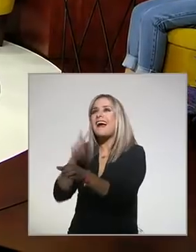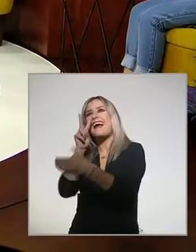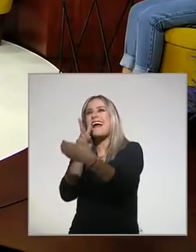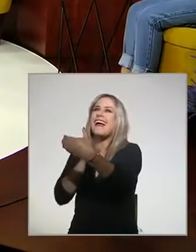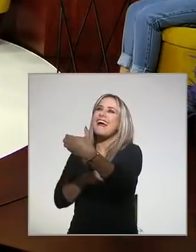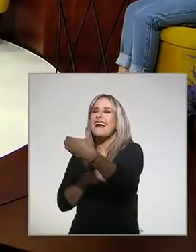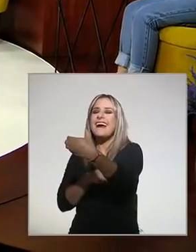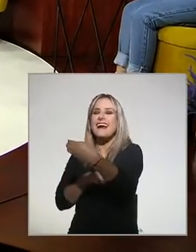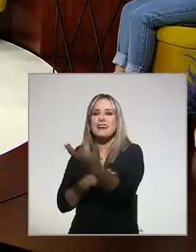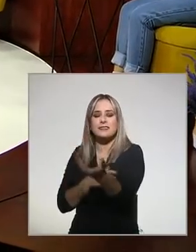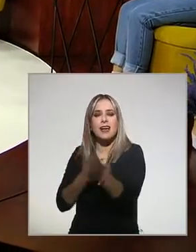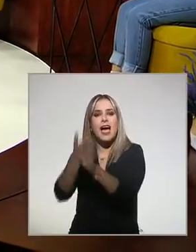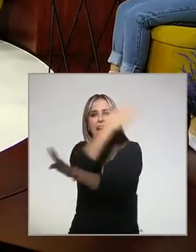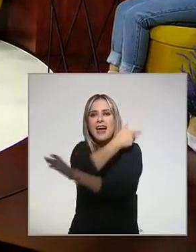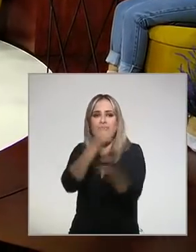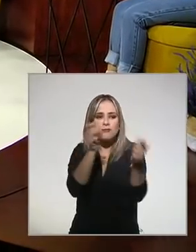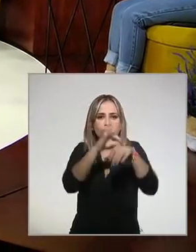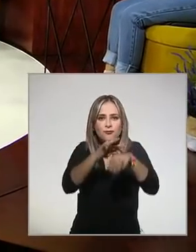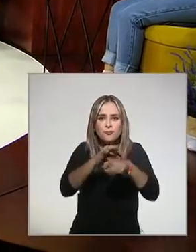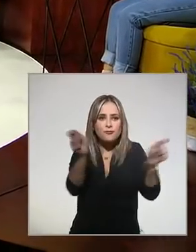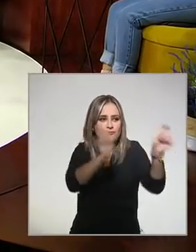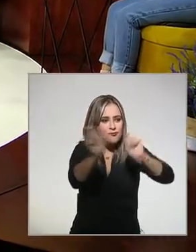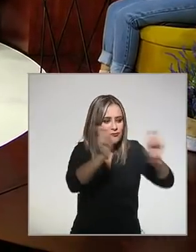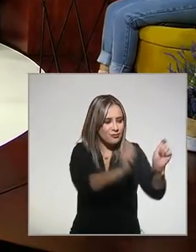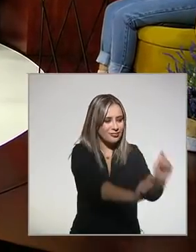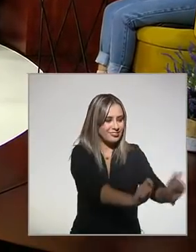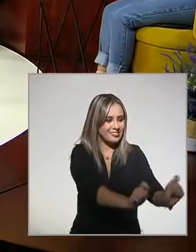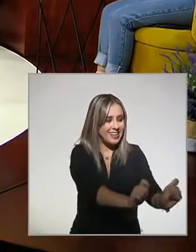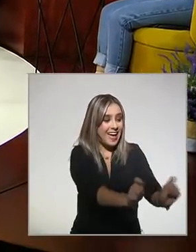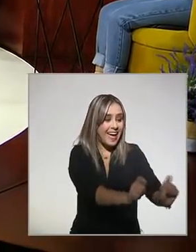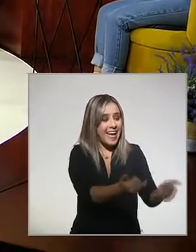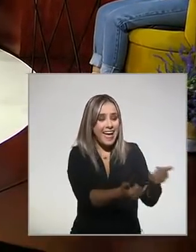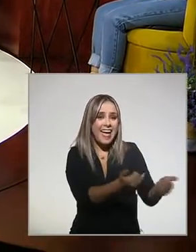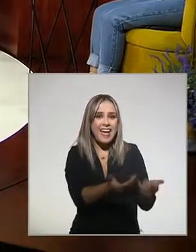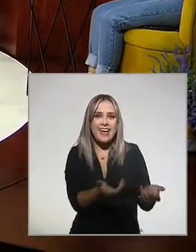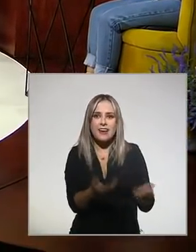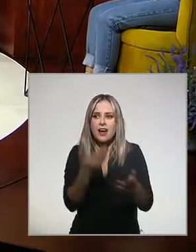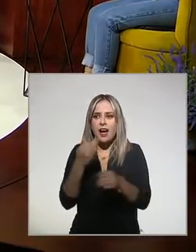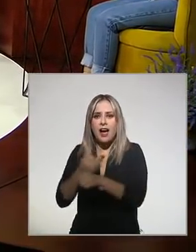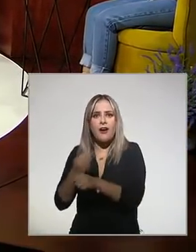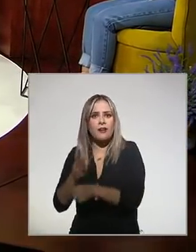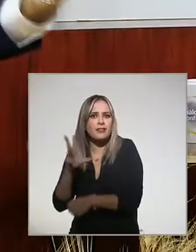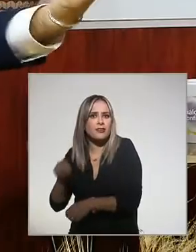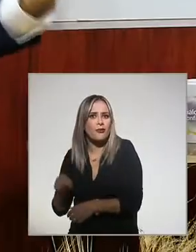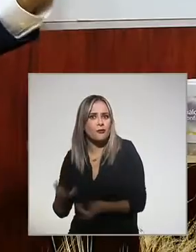Sí, hay. Sí, okay. O ya con las canciones de bebés. Exacto. No, ya. Mencionaste un concepto.